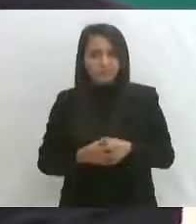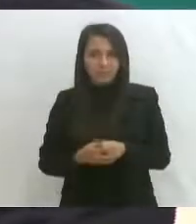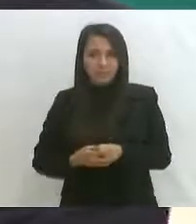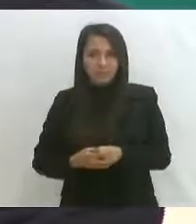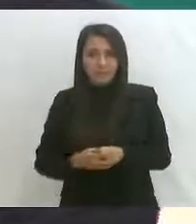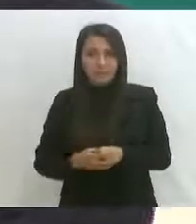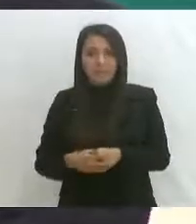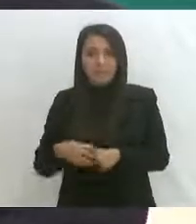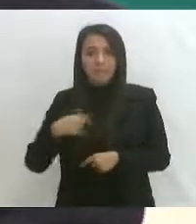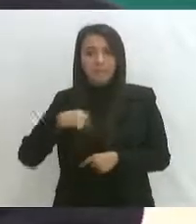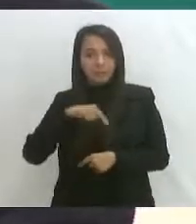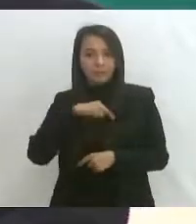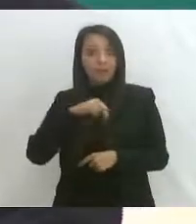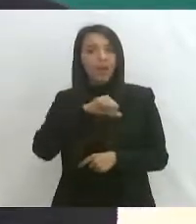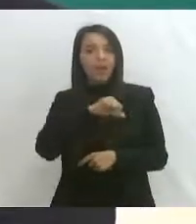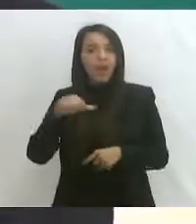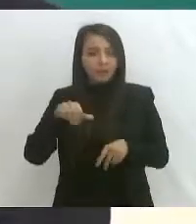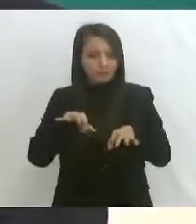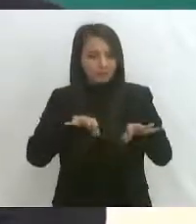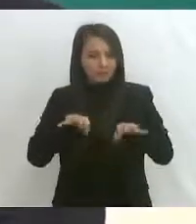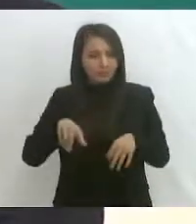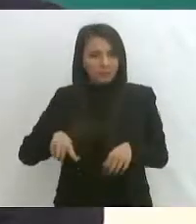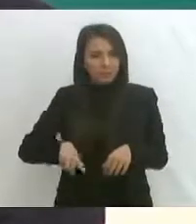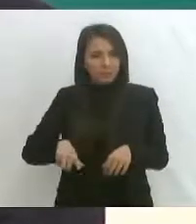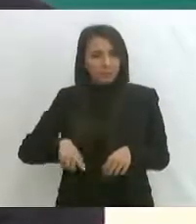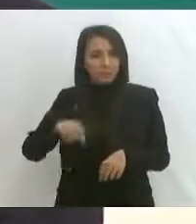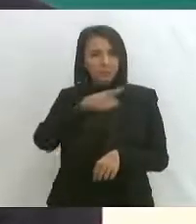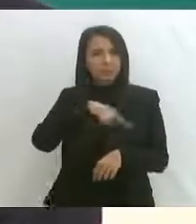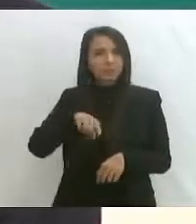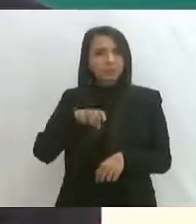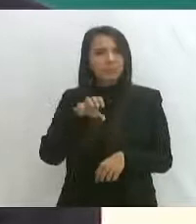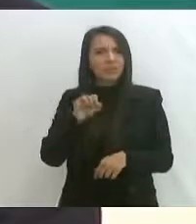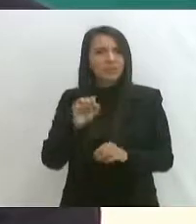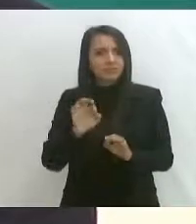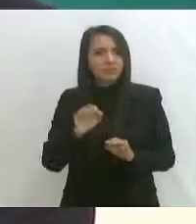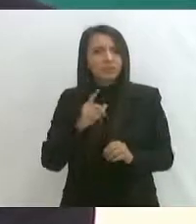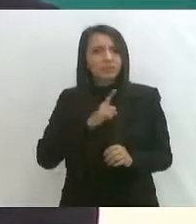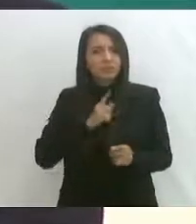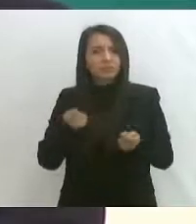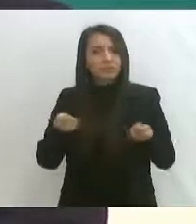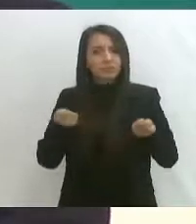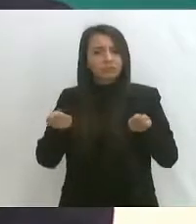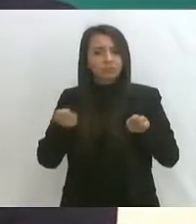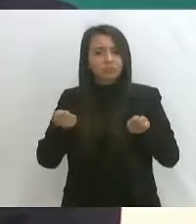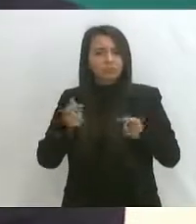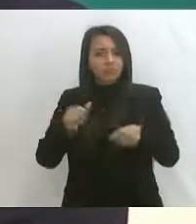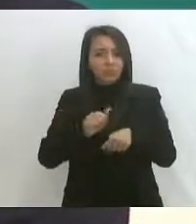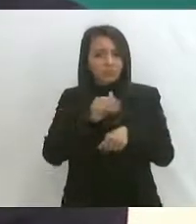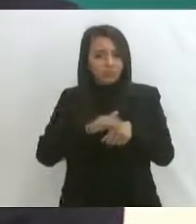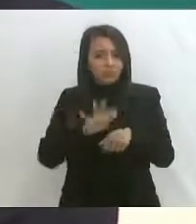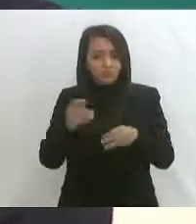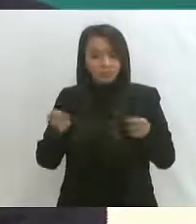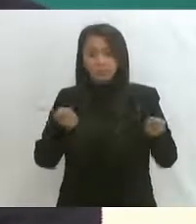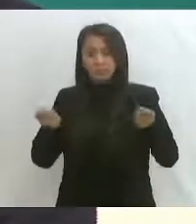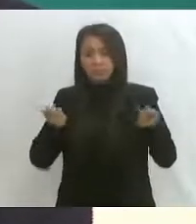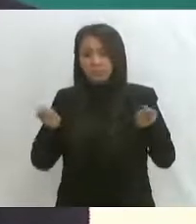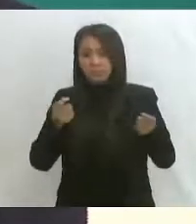Nosotros, los servidores públicos, somos simplemente administradores de los dineros del pueblo